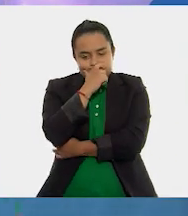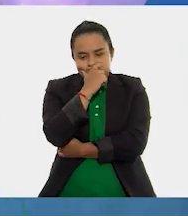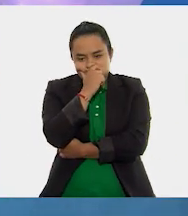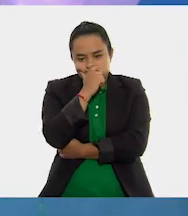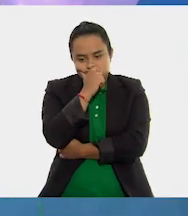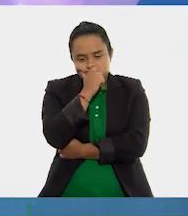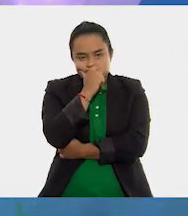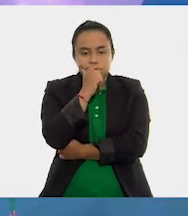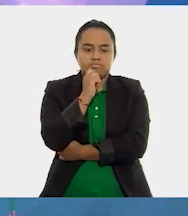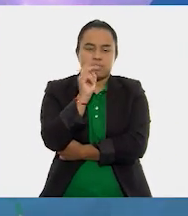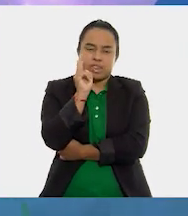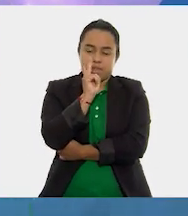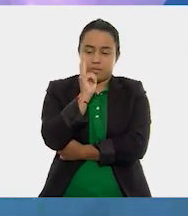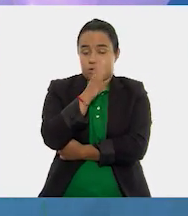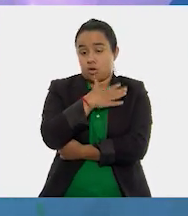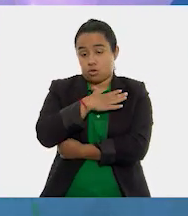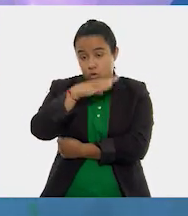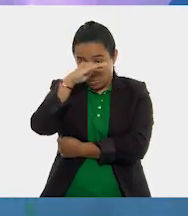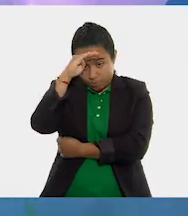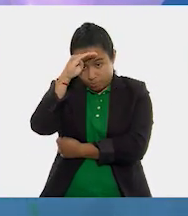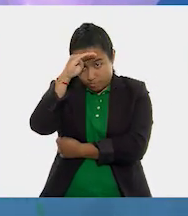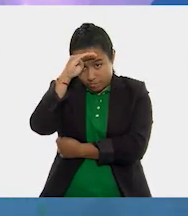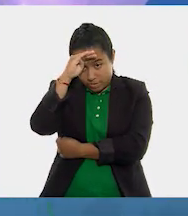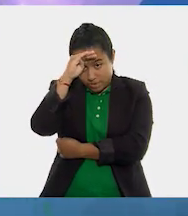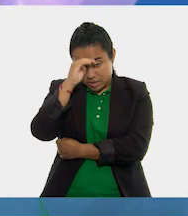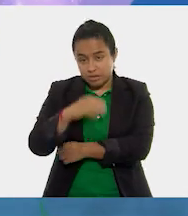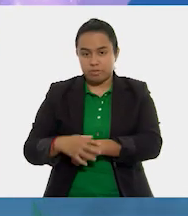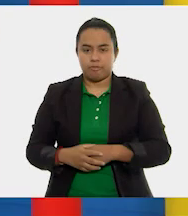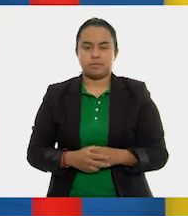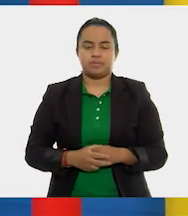Pues a ver, maestra, yo creo que